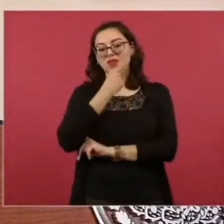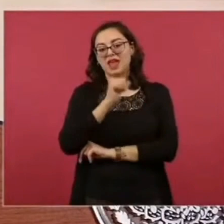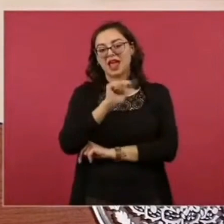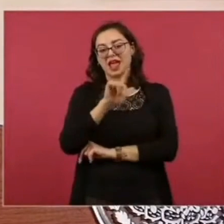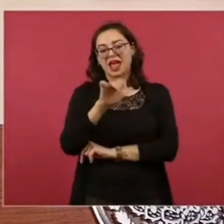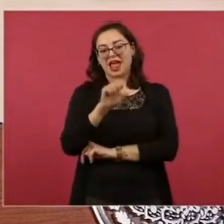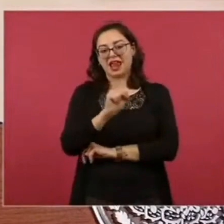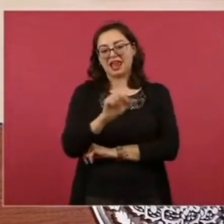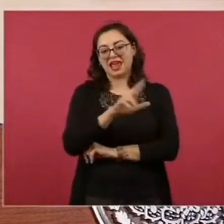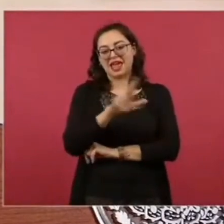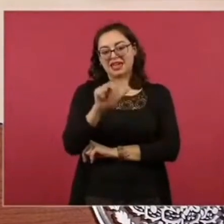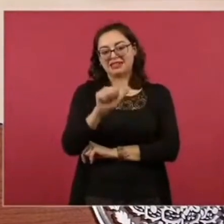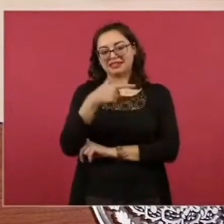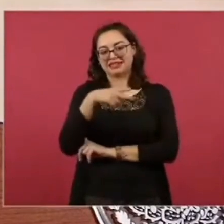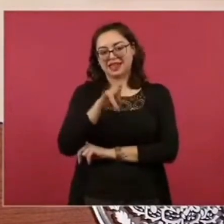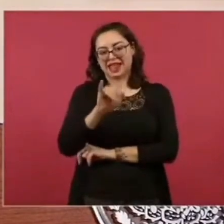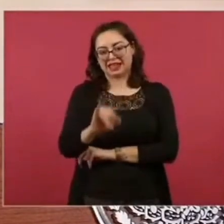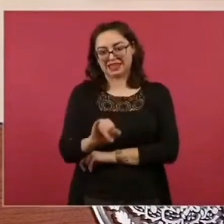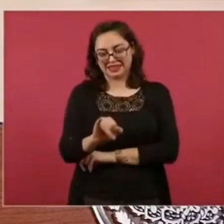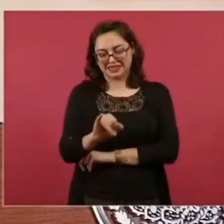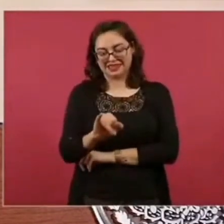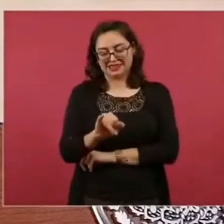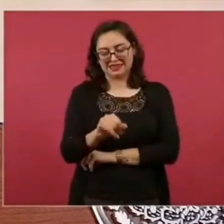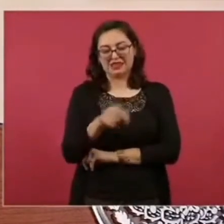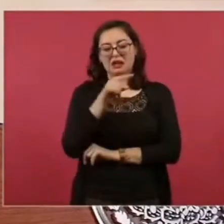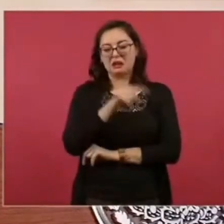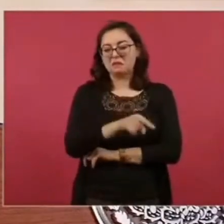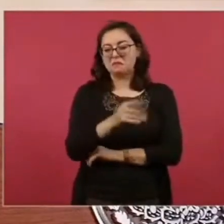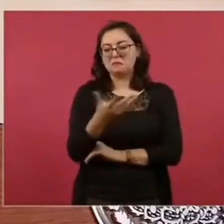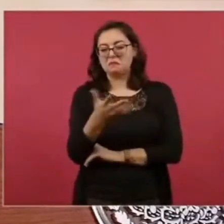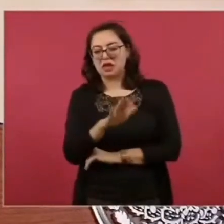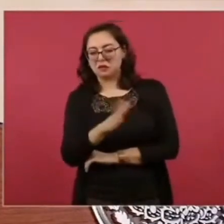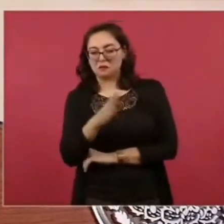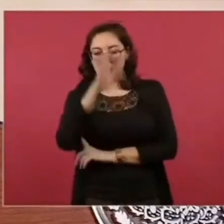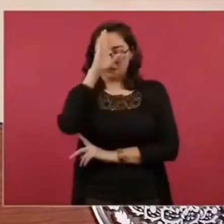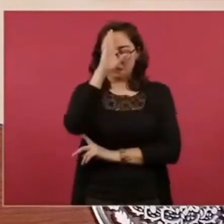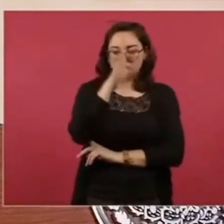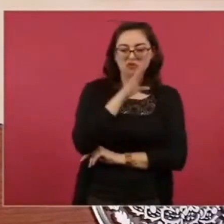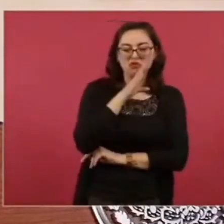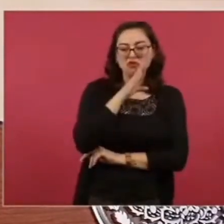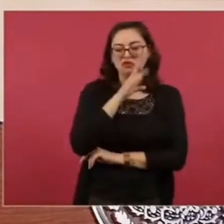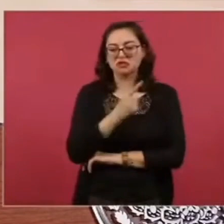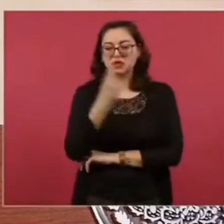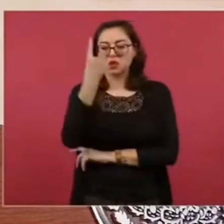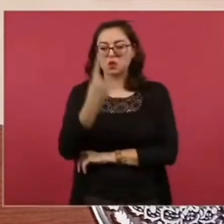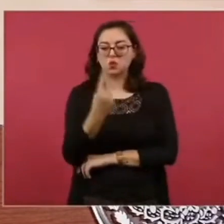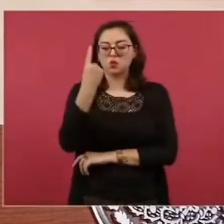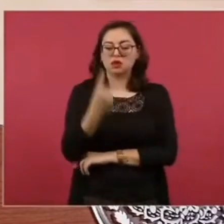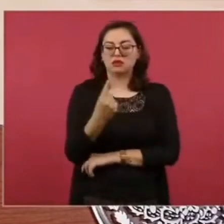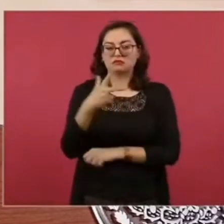que salió como a las 12, 1 de la tarde, ¿no?, a decir